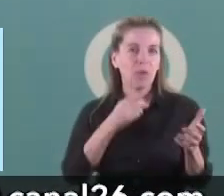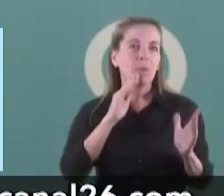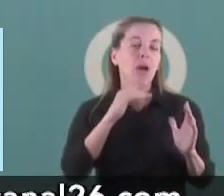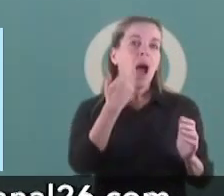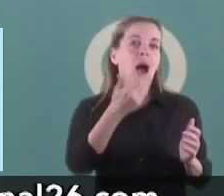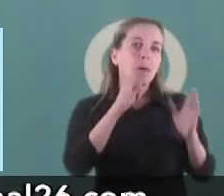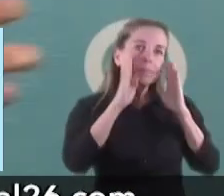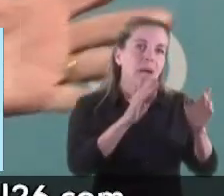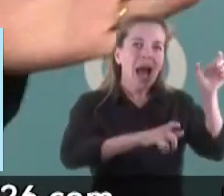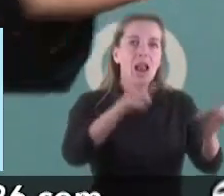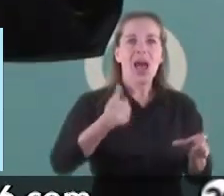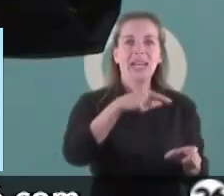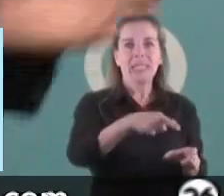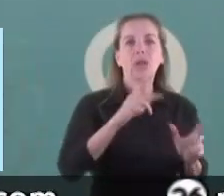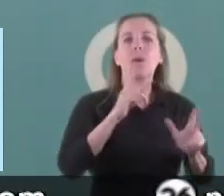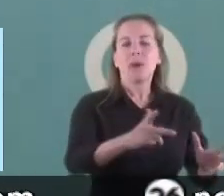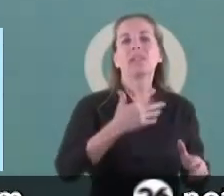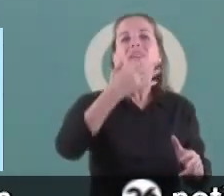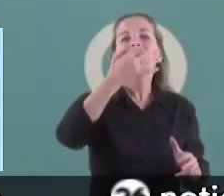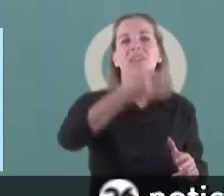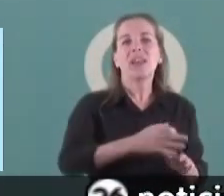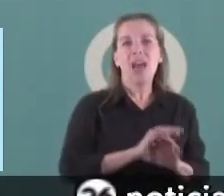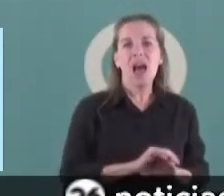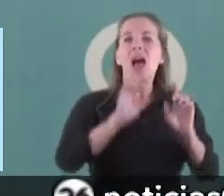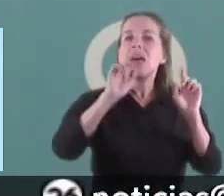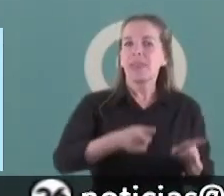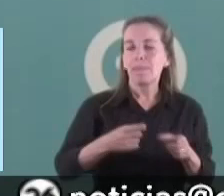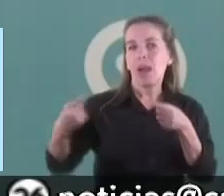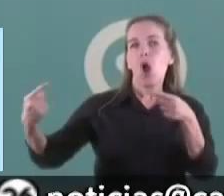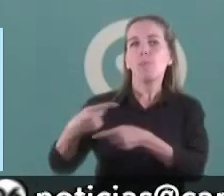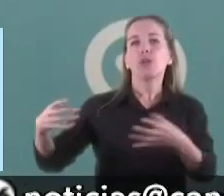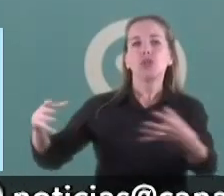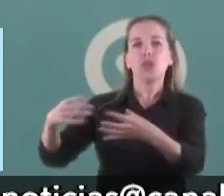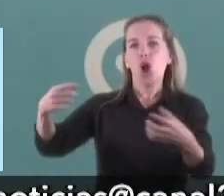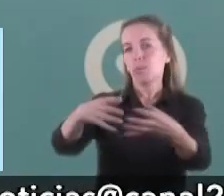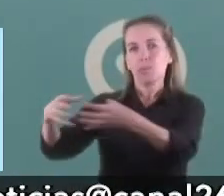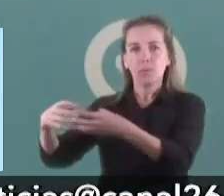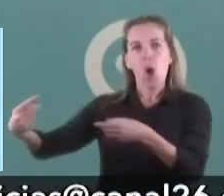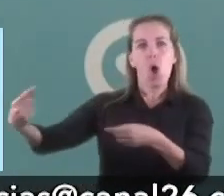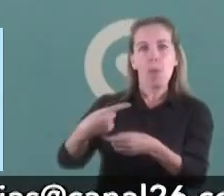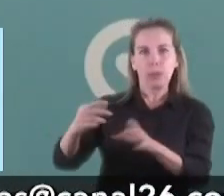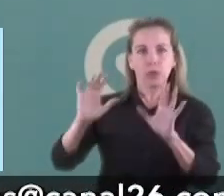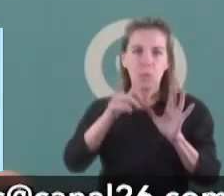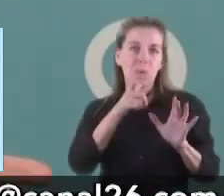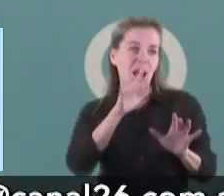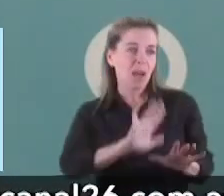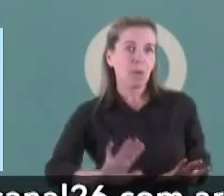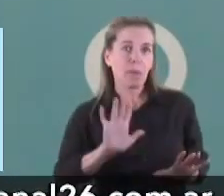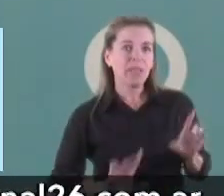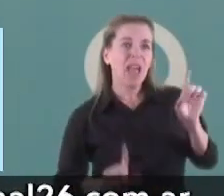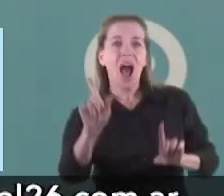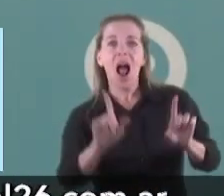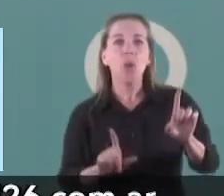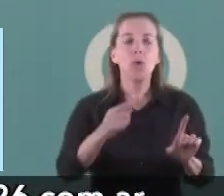absolutamente con la verdad también le vamos a decir a la dirigencia opositora porque parece acá que algunos hablan como Si hubiesen nacido de un